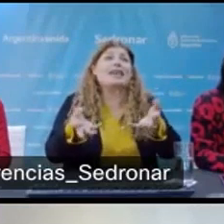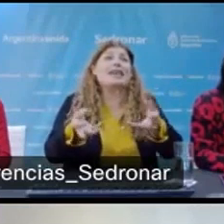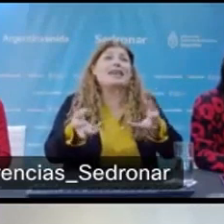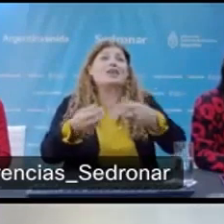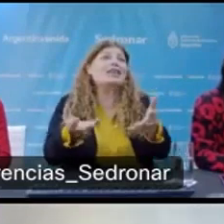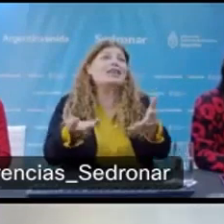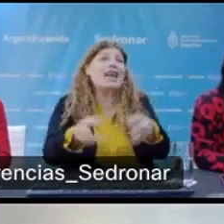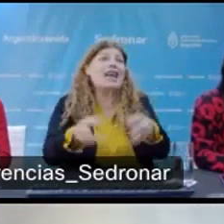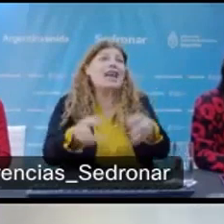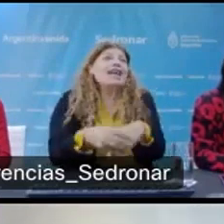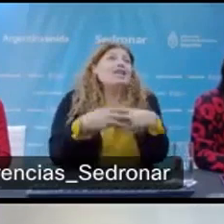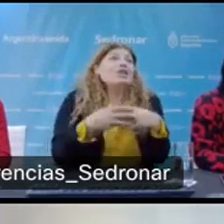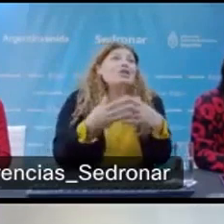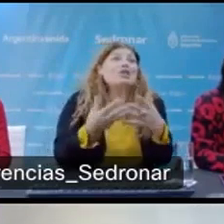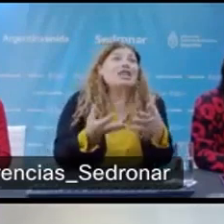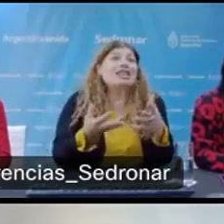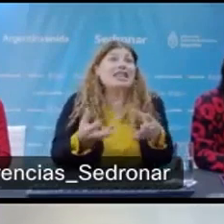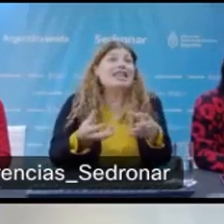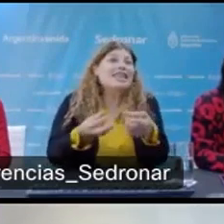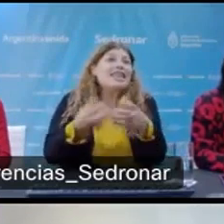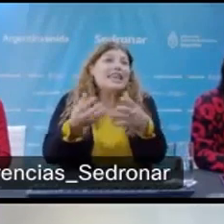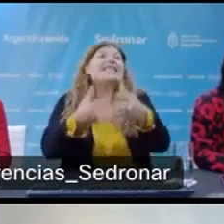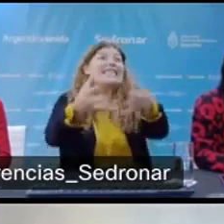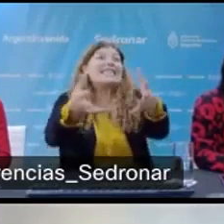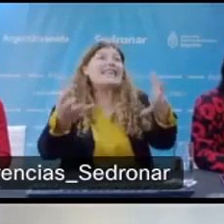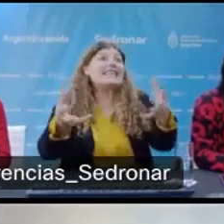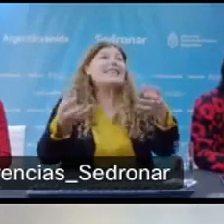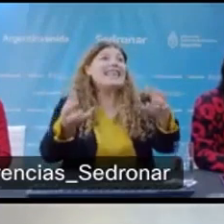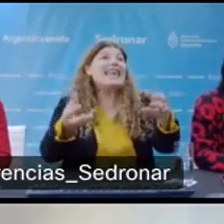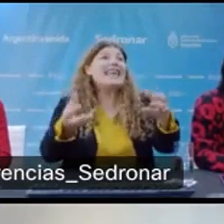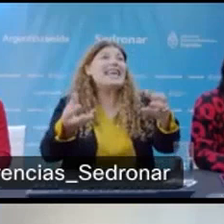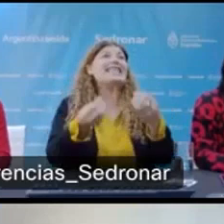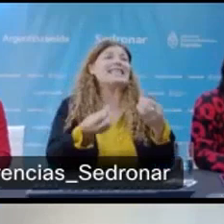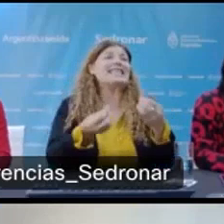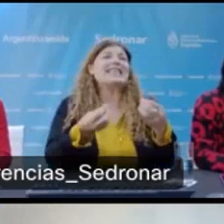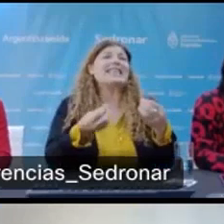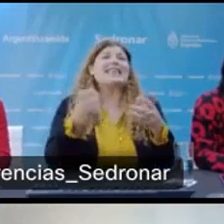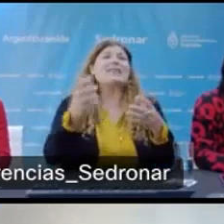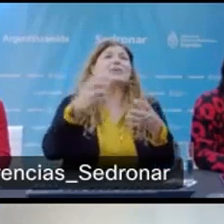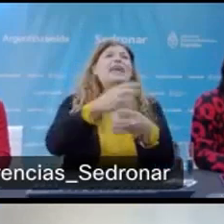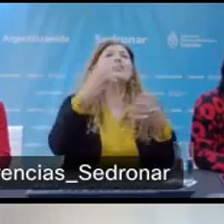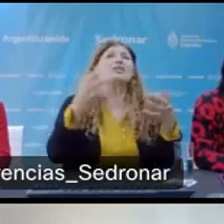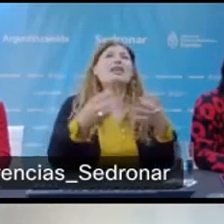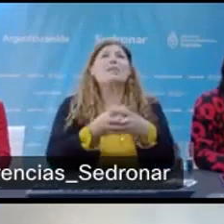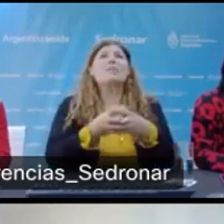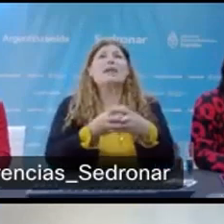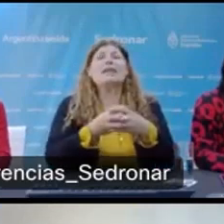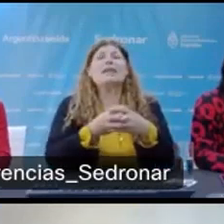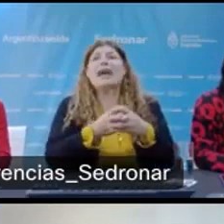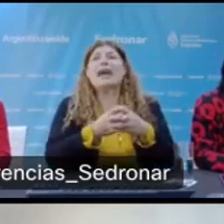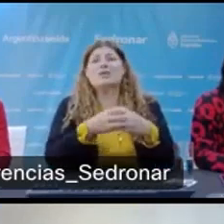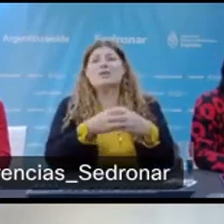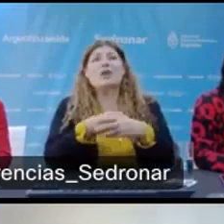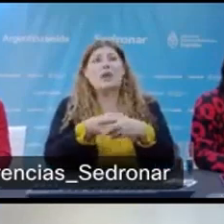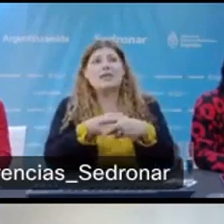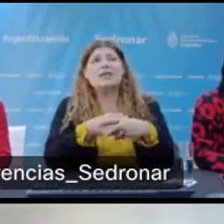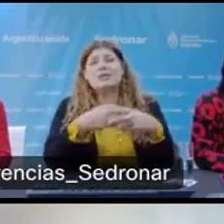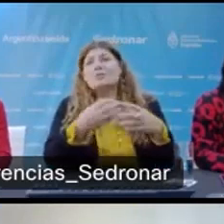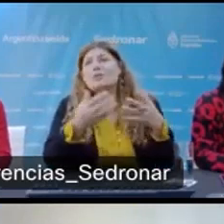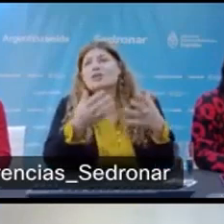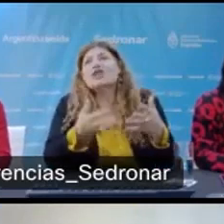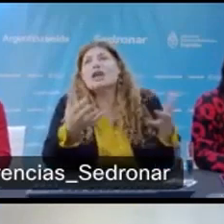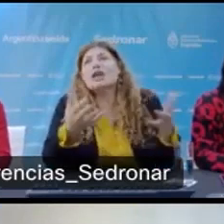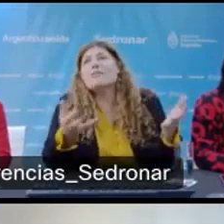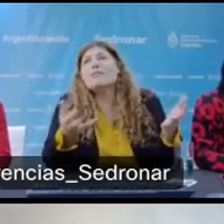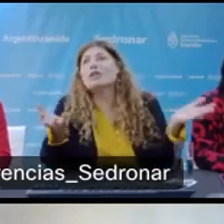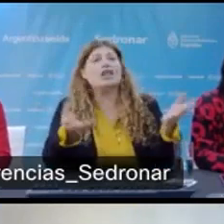estudiante, ese docente, ese no docente, ese, quién es, y mirarlo integralmente, a nosotros nos parece que es